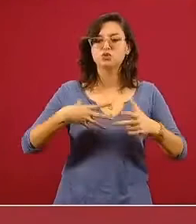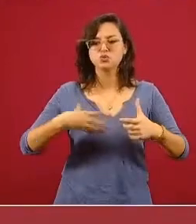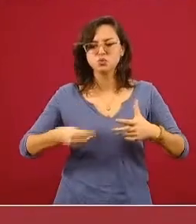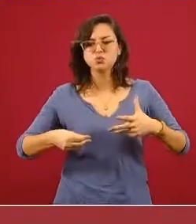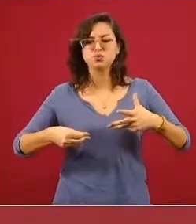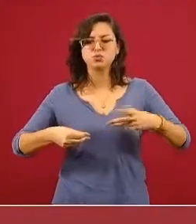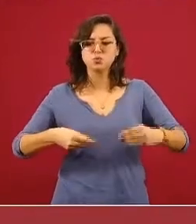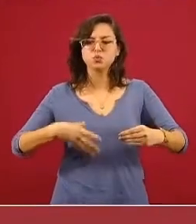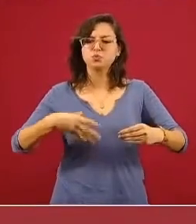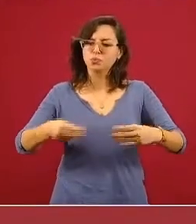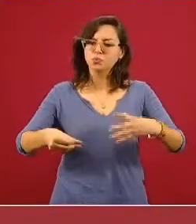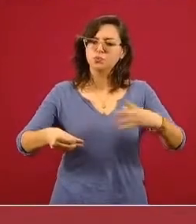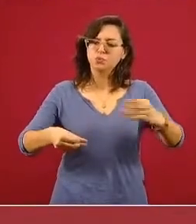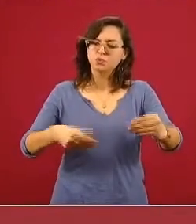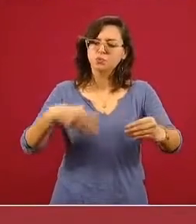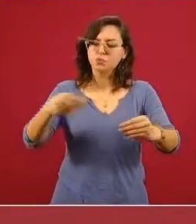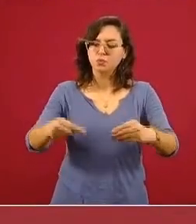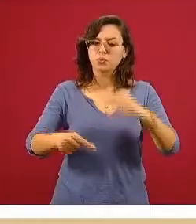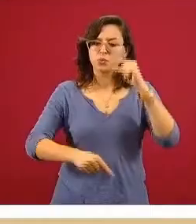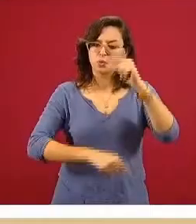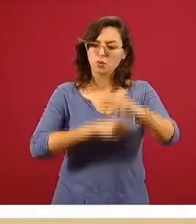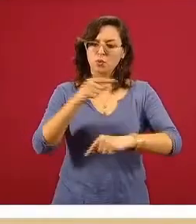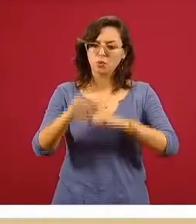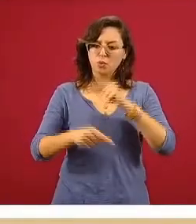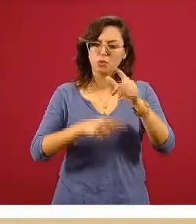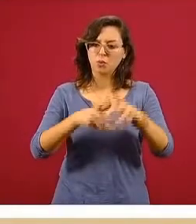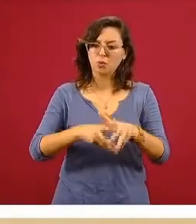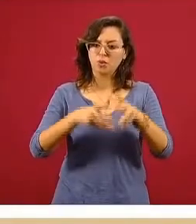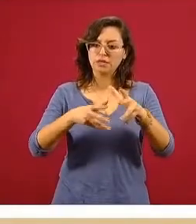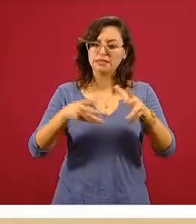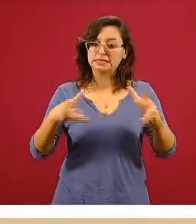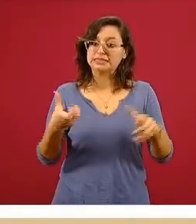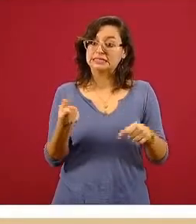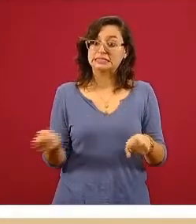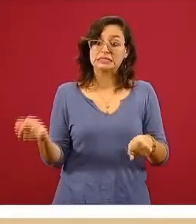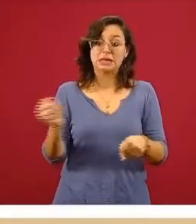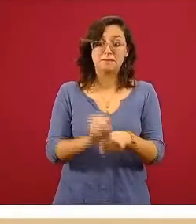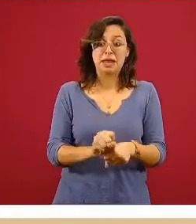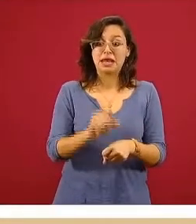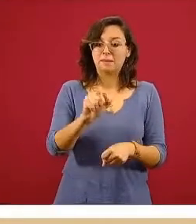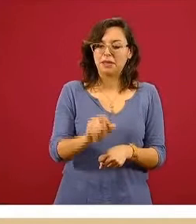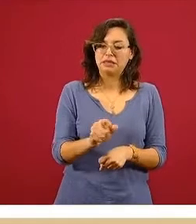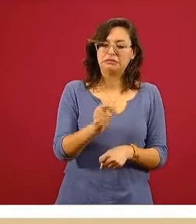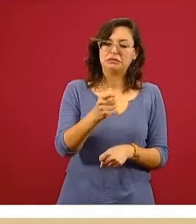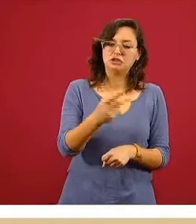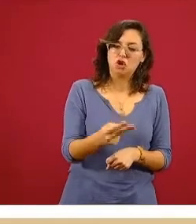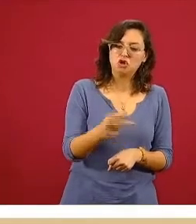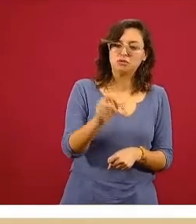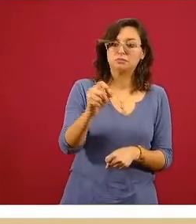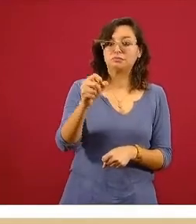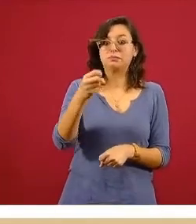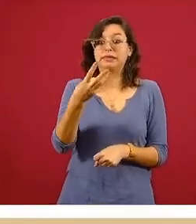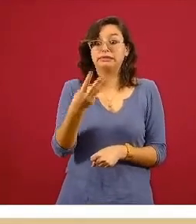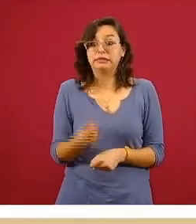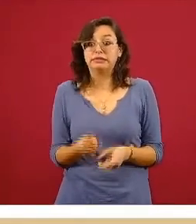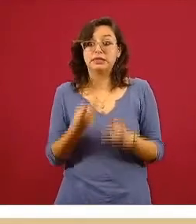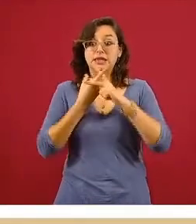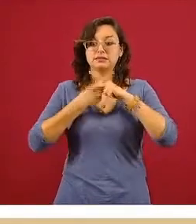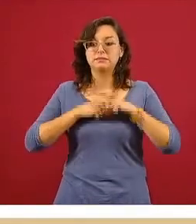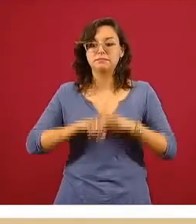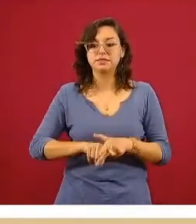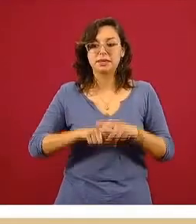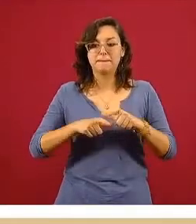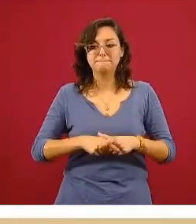una curva ascendente, digamos que ligera hasta la 22, pero ya a partir de las 23 nuevamente tenemos un